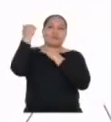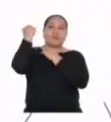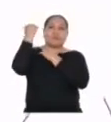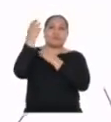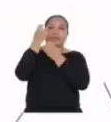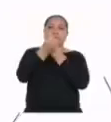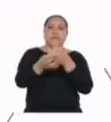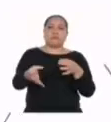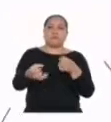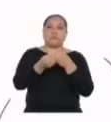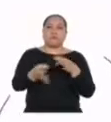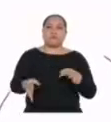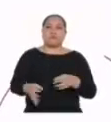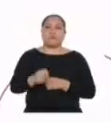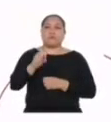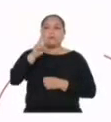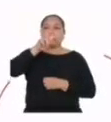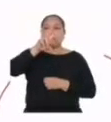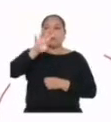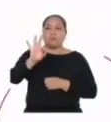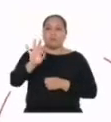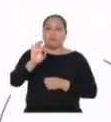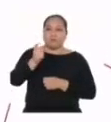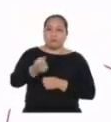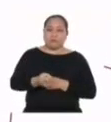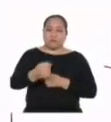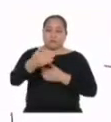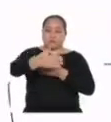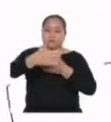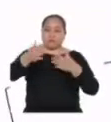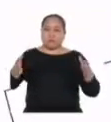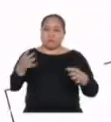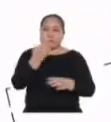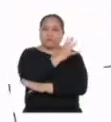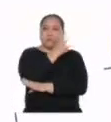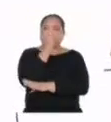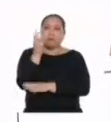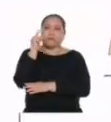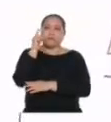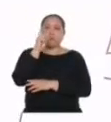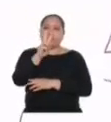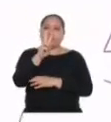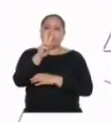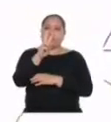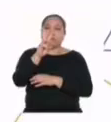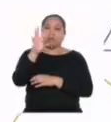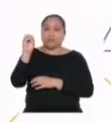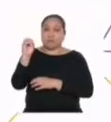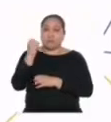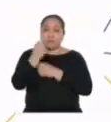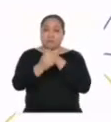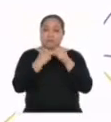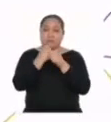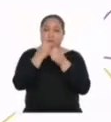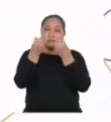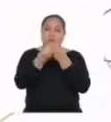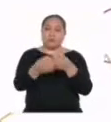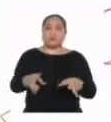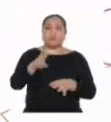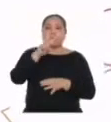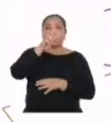se pierden más de 29.000 hectáreas de bosques al año. De hecho, en las últimas 2 décadas se ha perdido